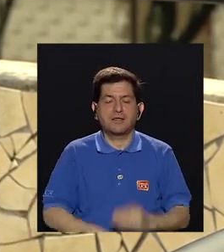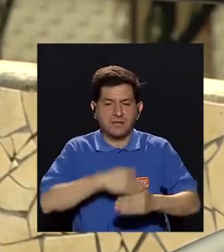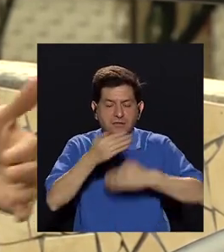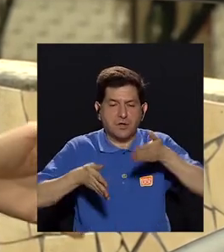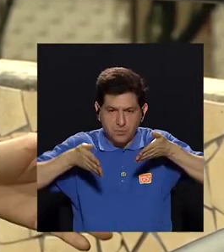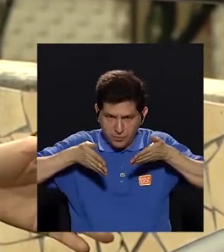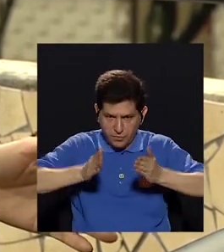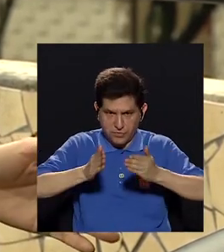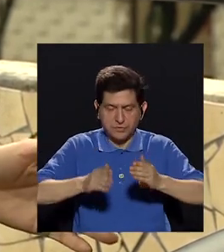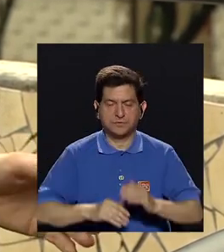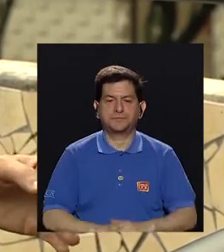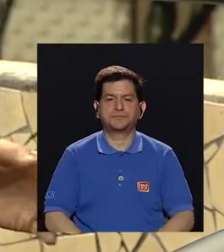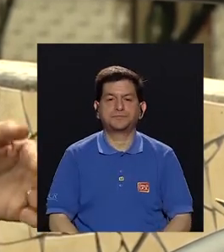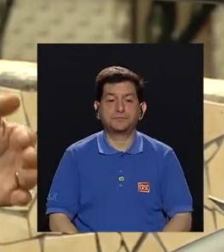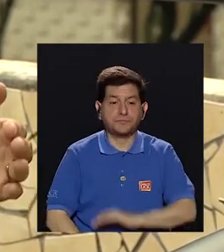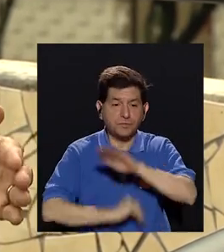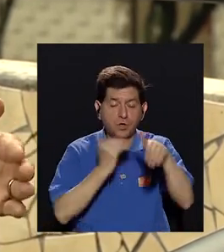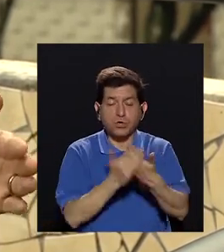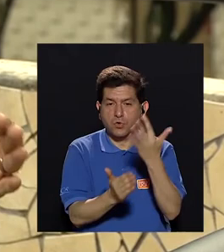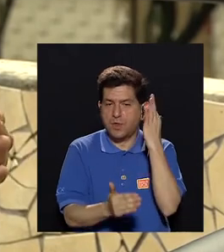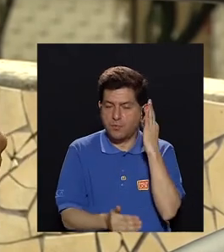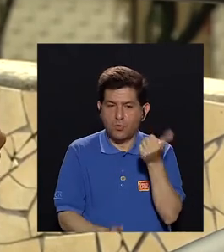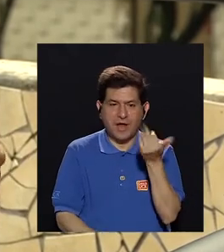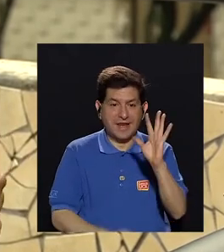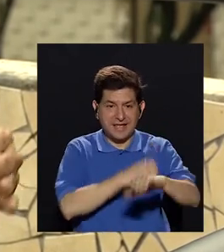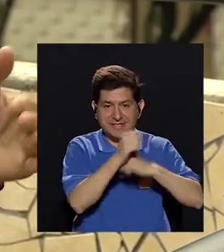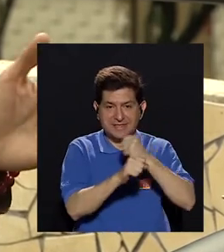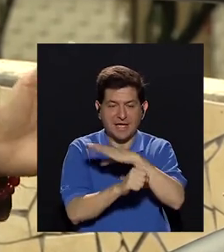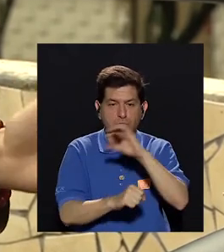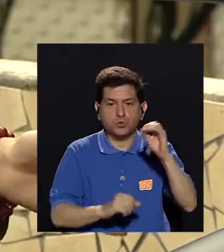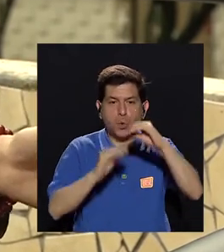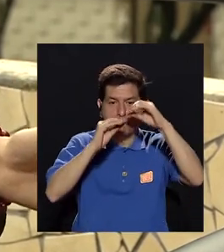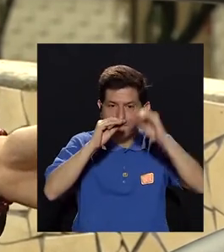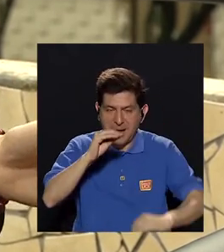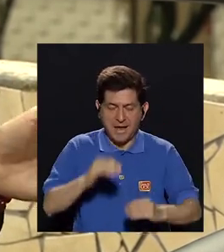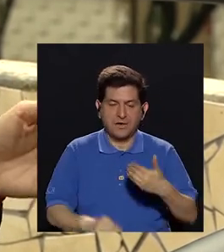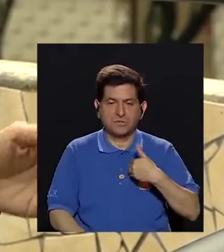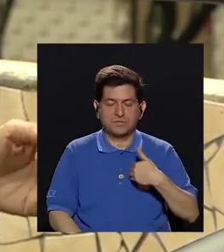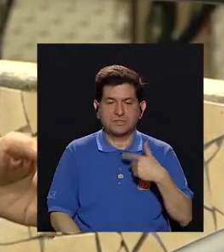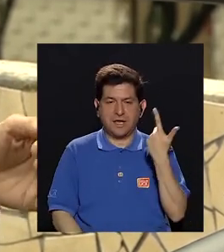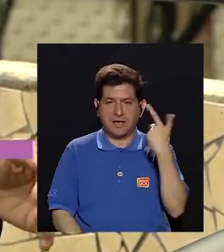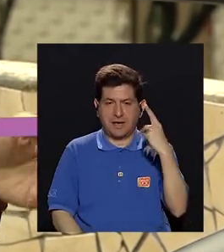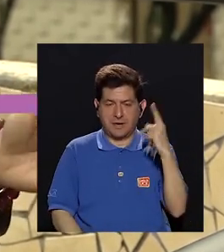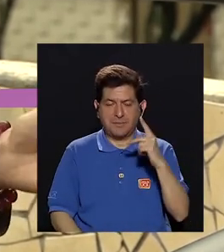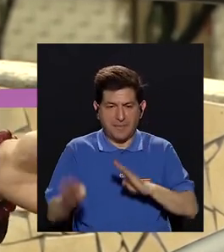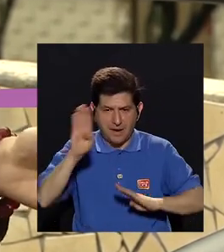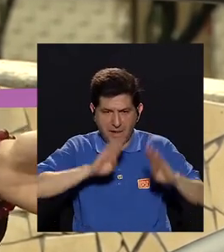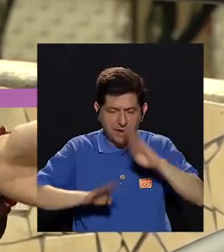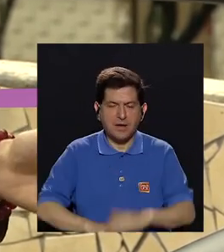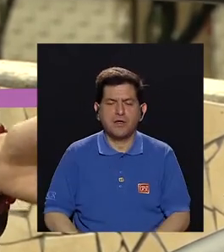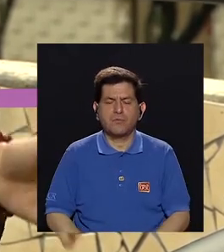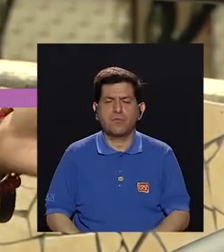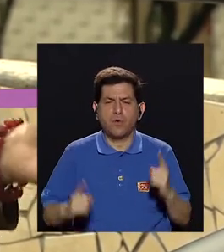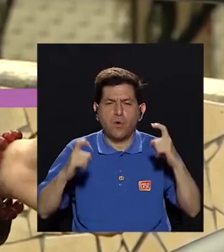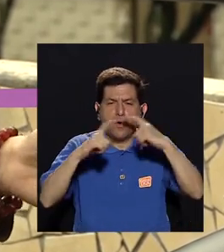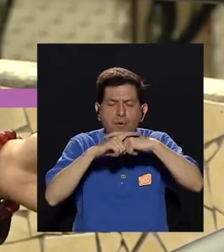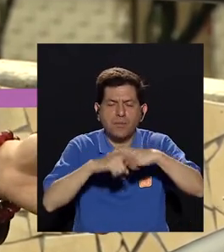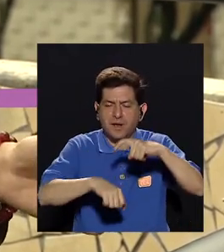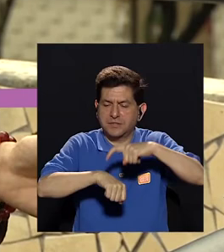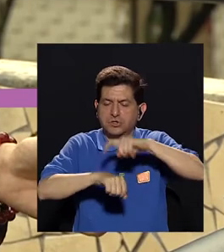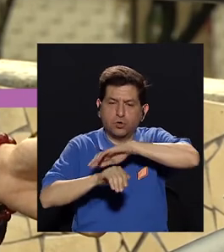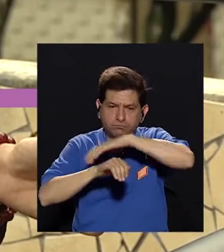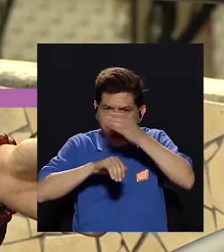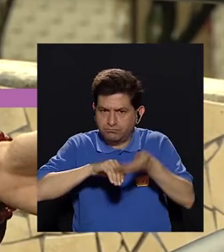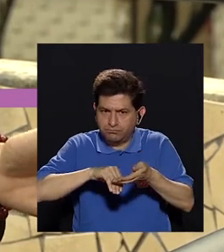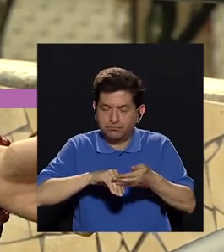inicialmente y por muchos estudios más, que toda mujer de 15 años o menos tiene mayor riesgo biológico de complicarse durante el